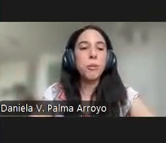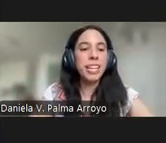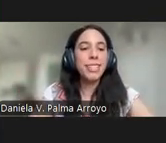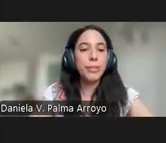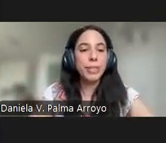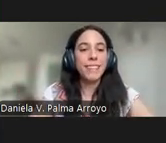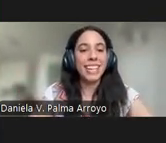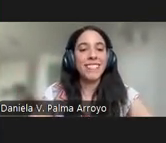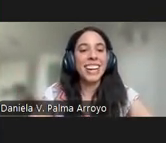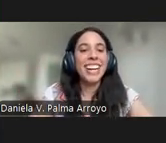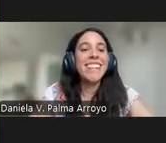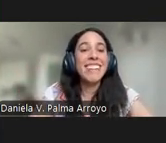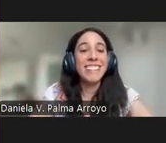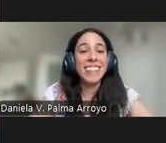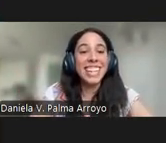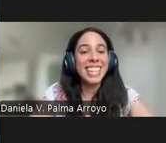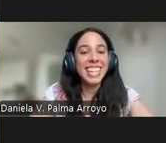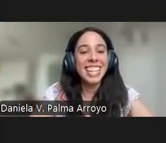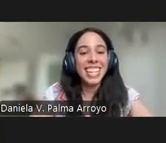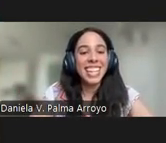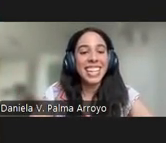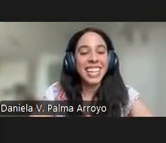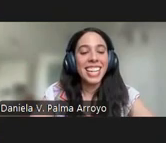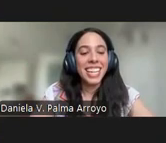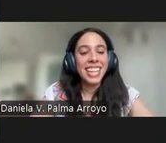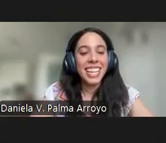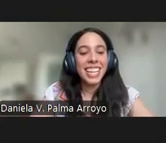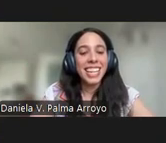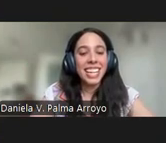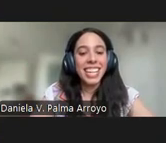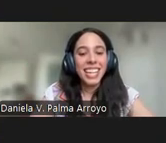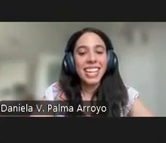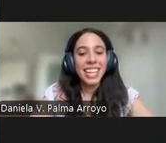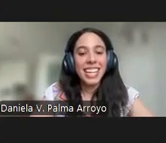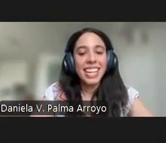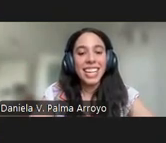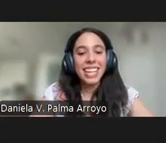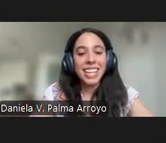un ajuste razonable. Voy a devolver